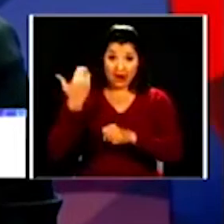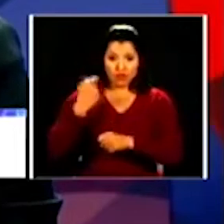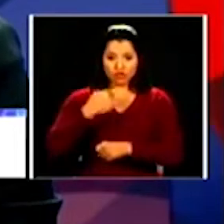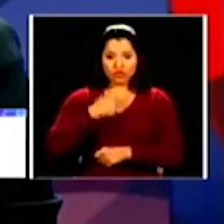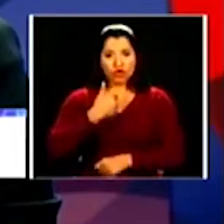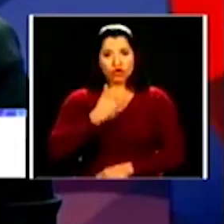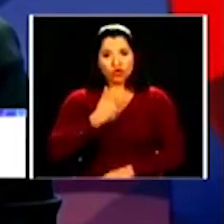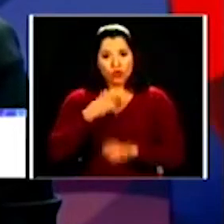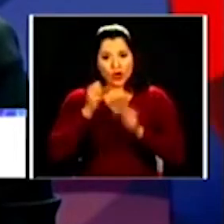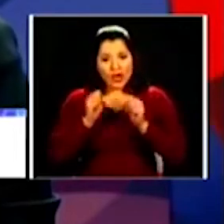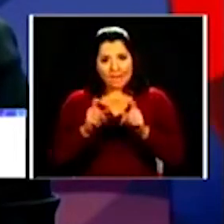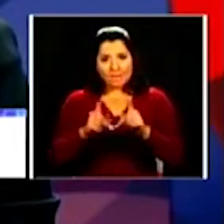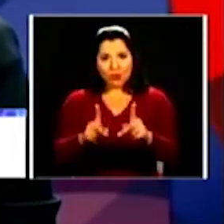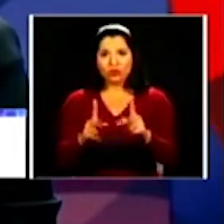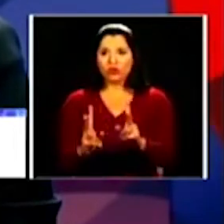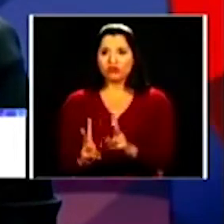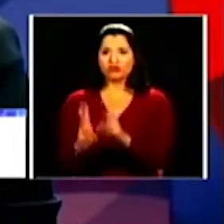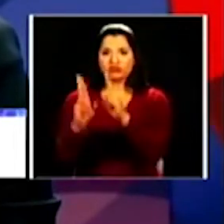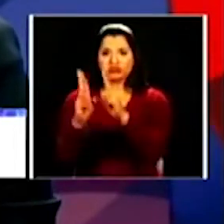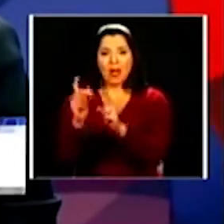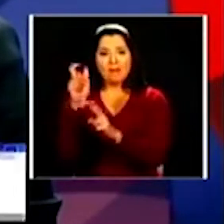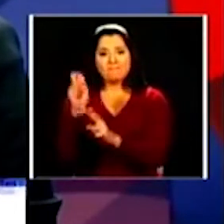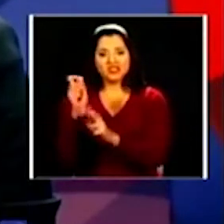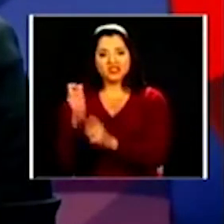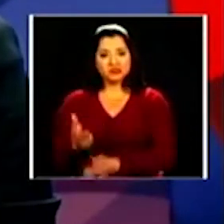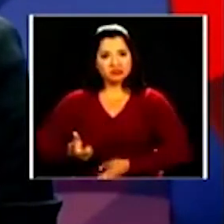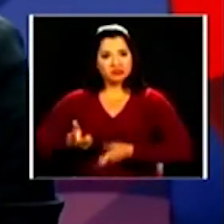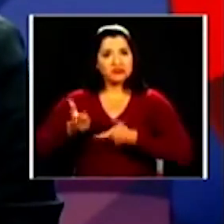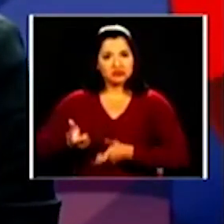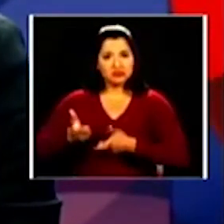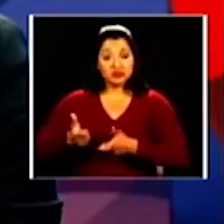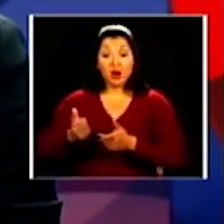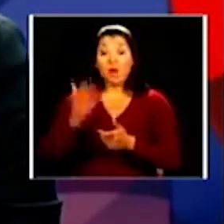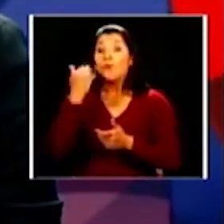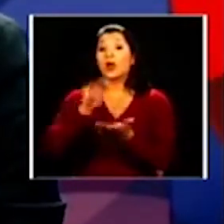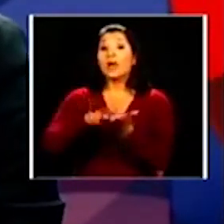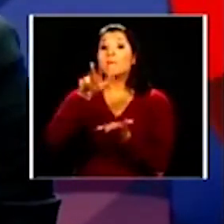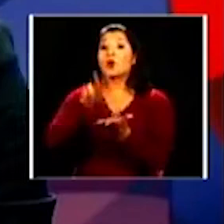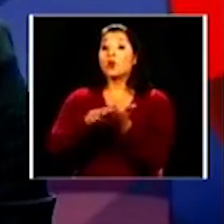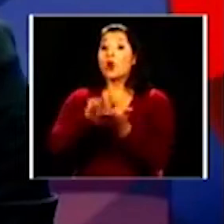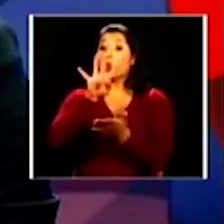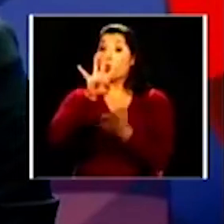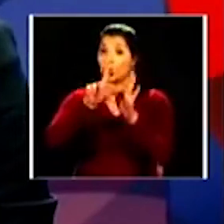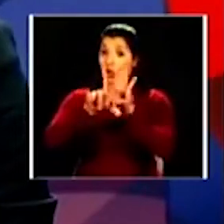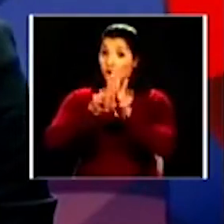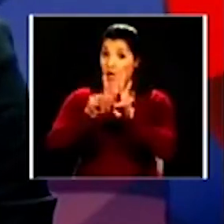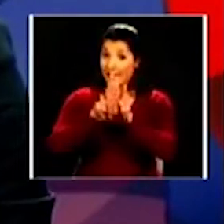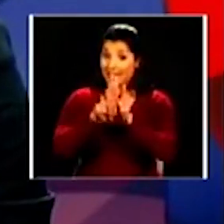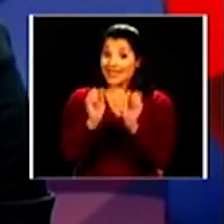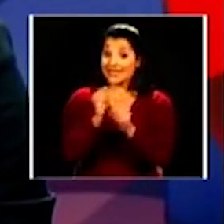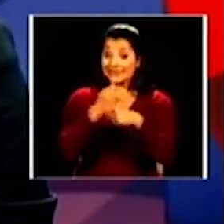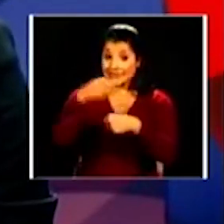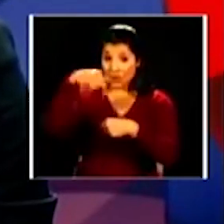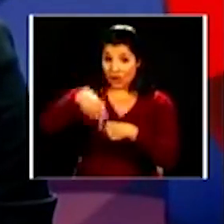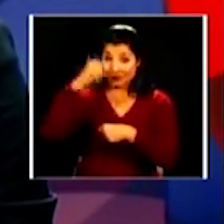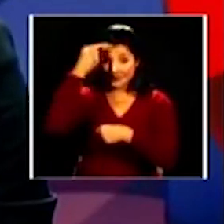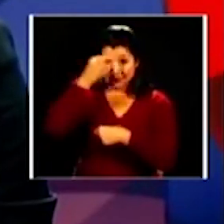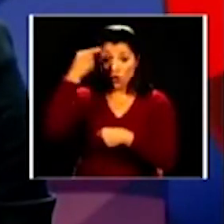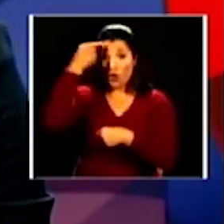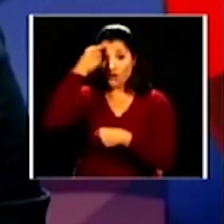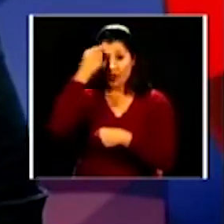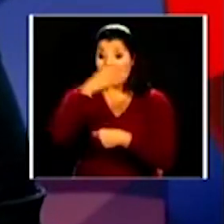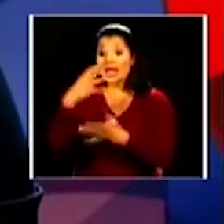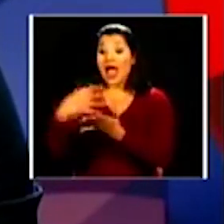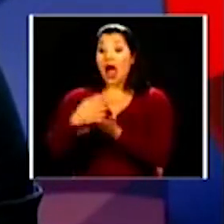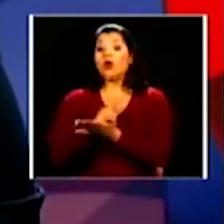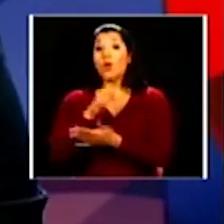de las pensiones de lujo a partir de la aprobación de 4 leyes que se llevaron adelante en esta administración, generándole un ahorro de más de 21.000